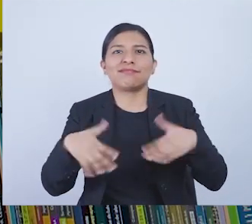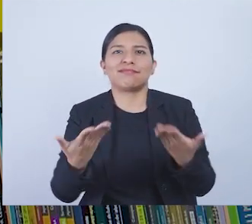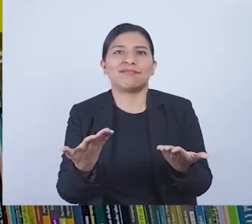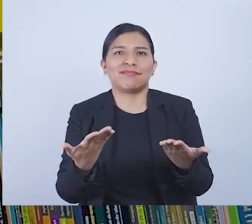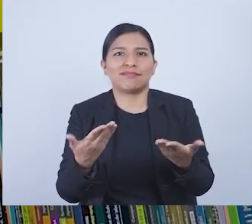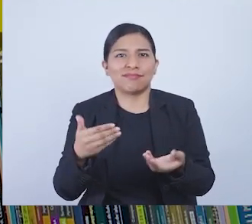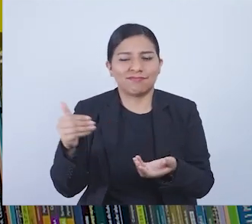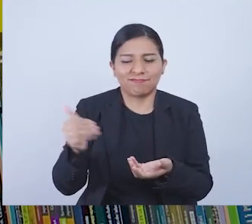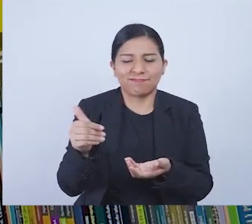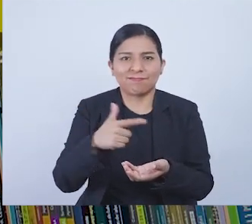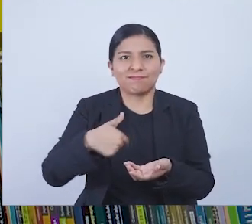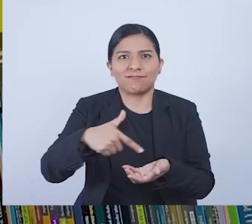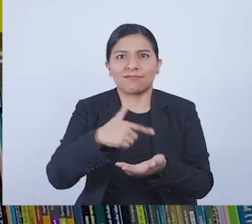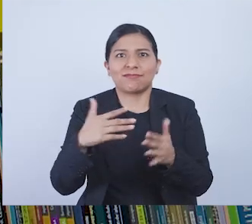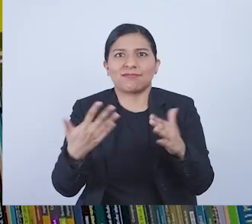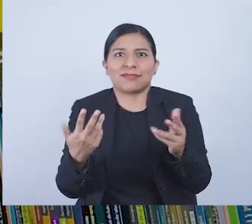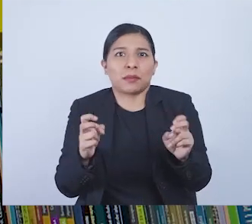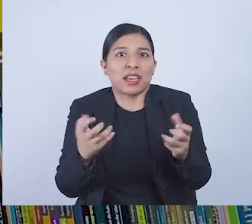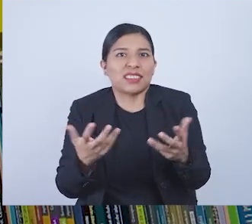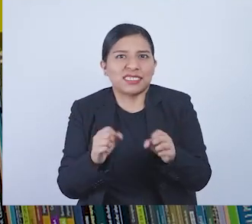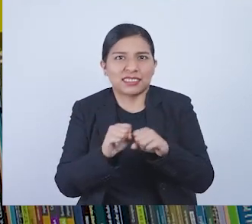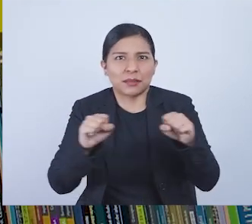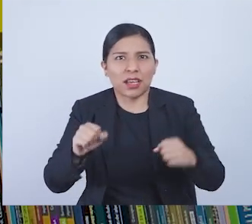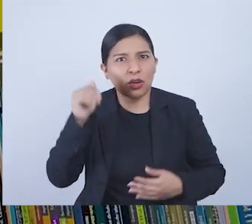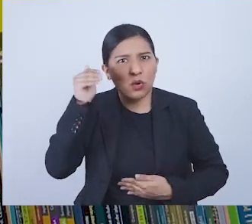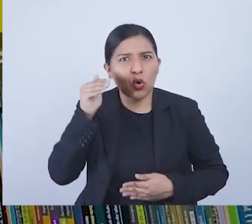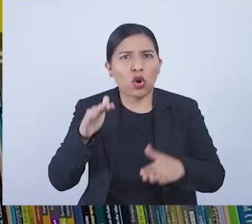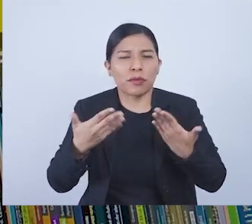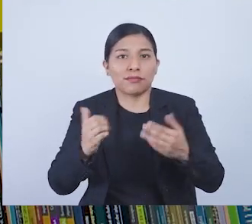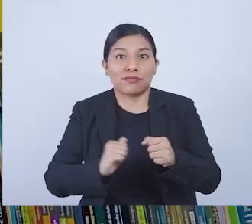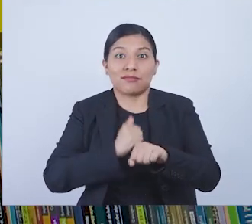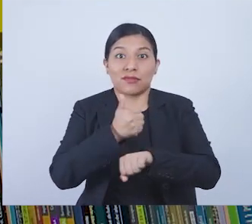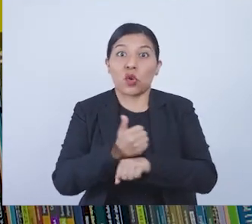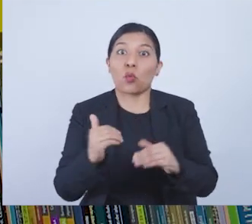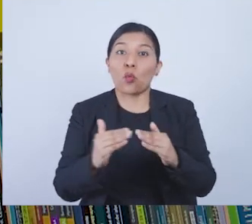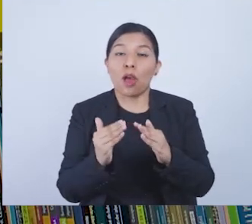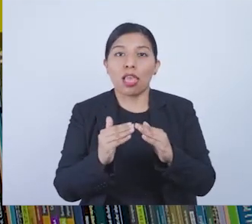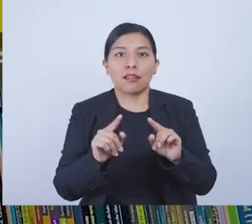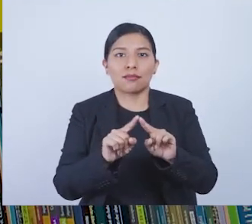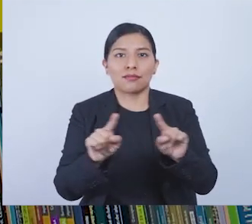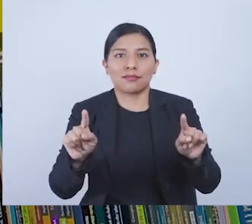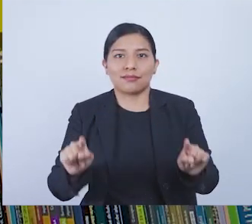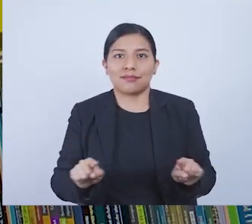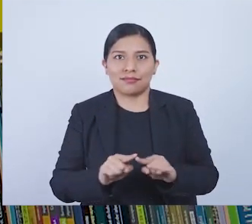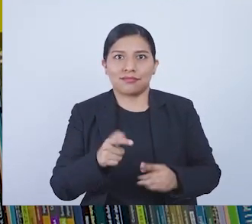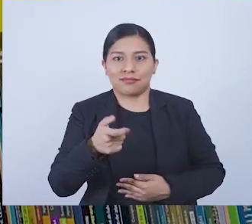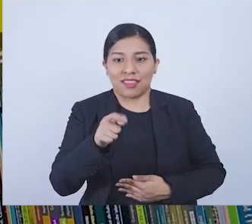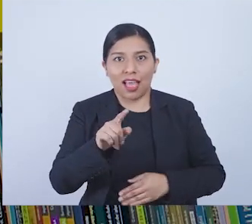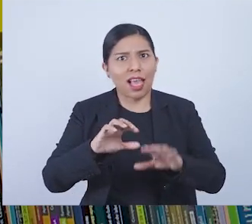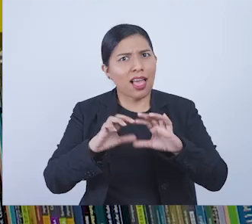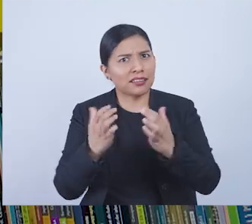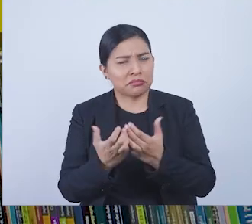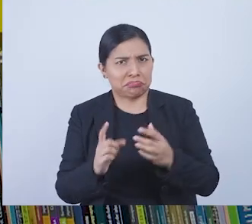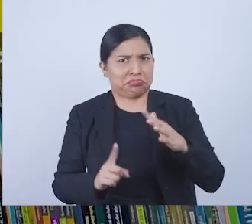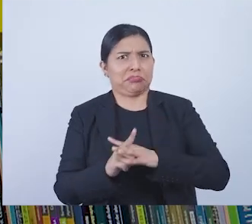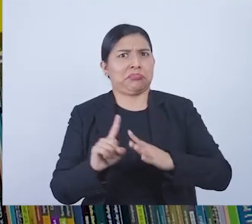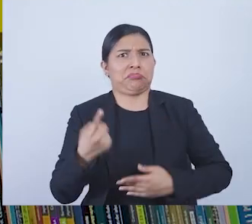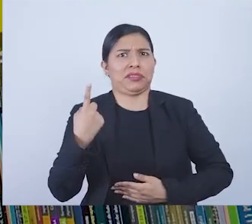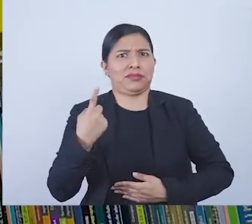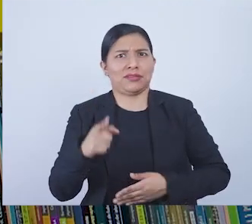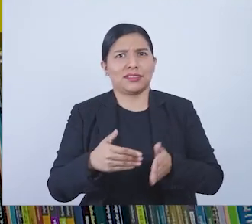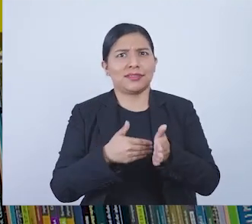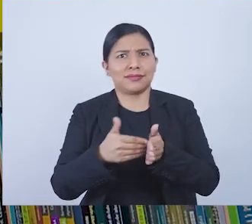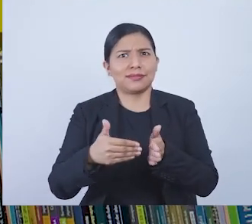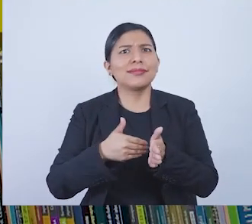educativo, y así como fue como en ese momento también apareció la televisión educativa en Ciudad Normal y todas las modalidades